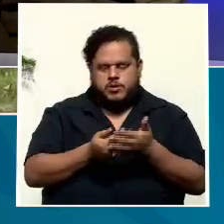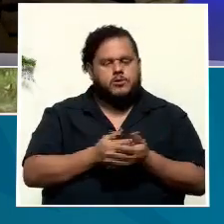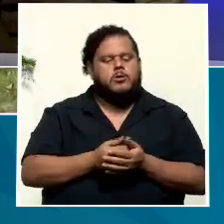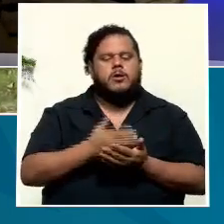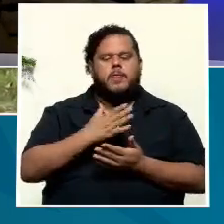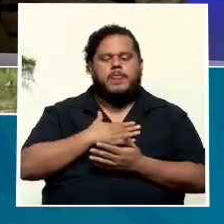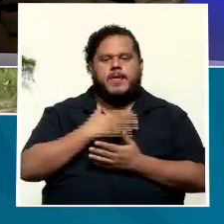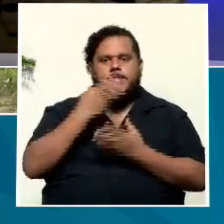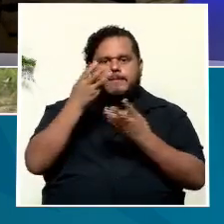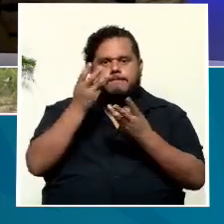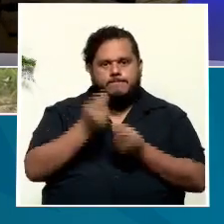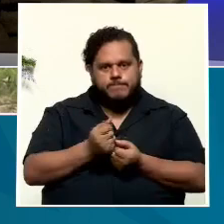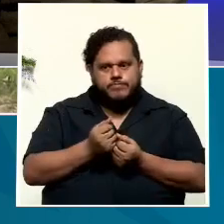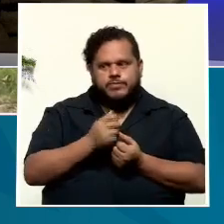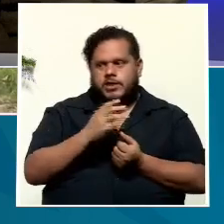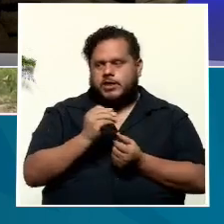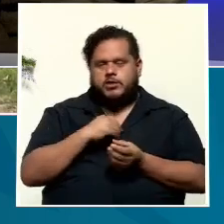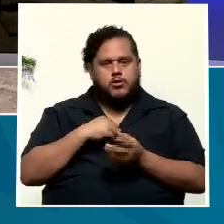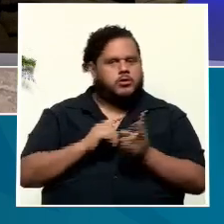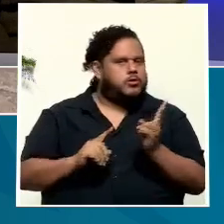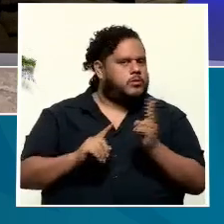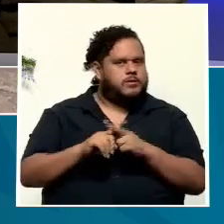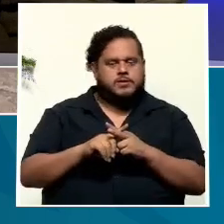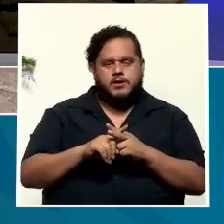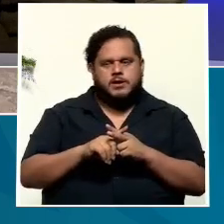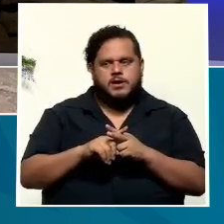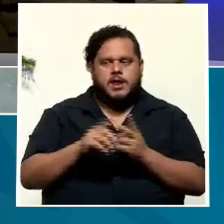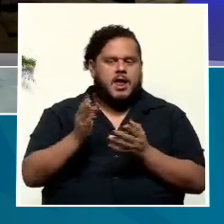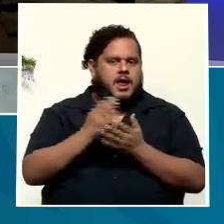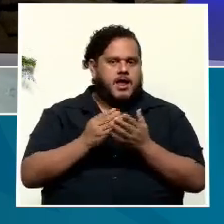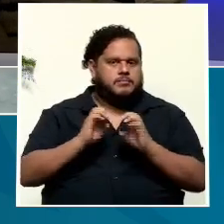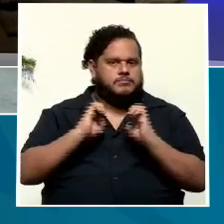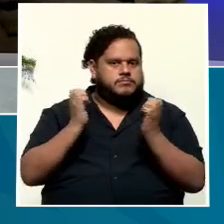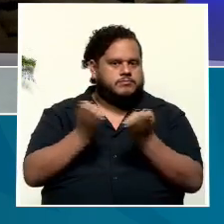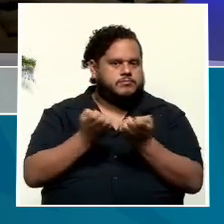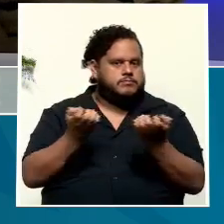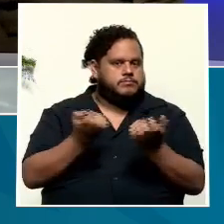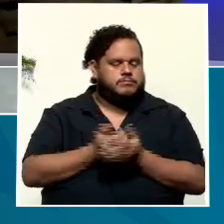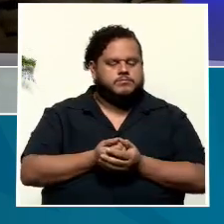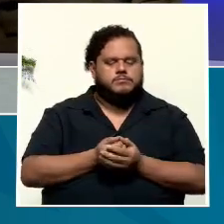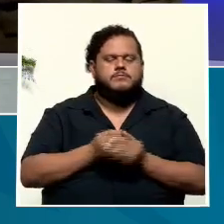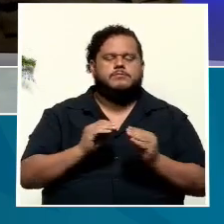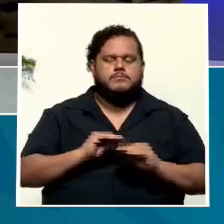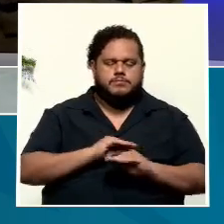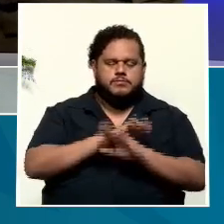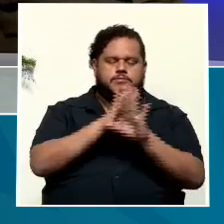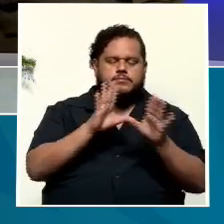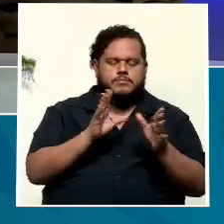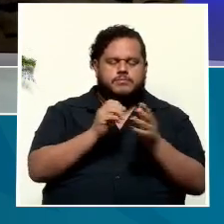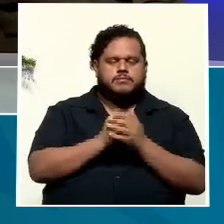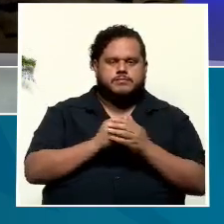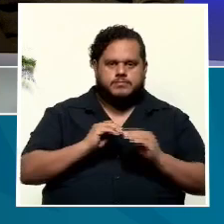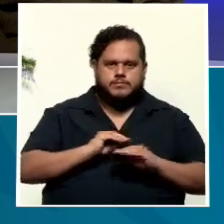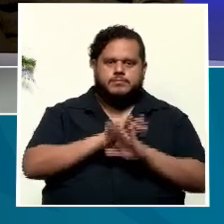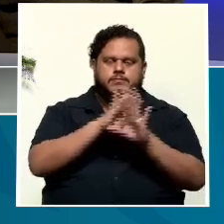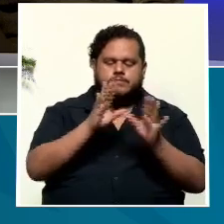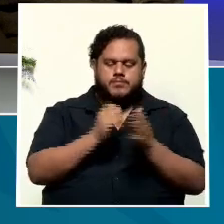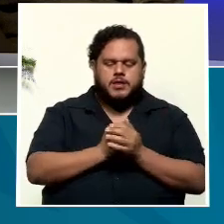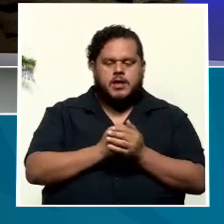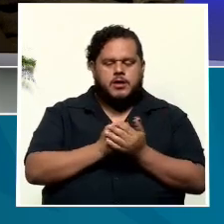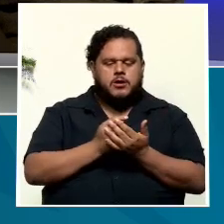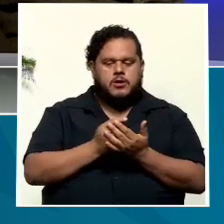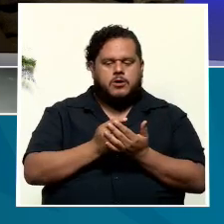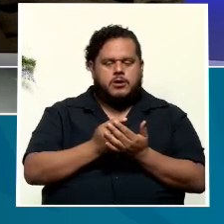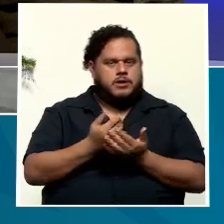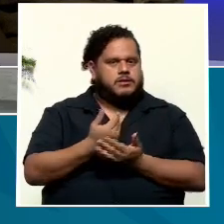mi presupuesto y lo voy a aplicar a tales equipos. Claro, sí. Por supuesto,